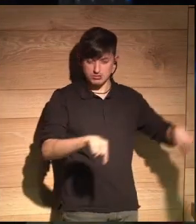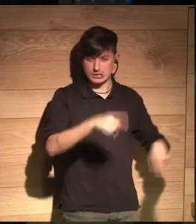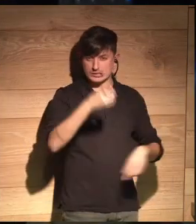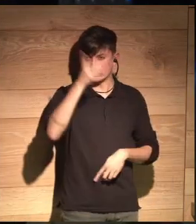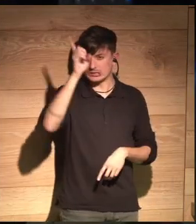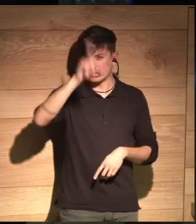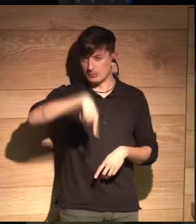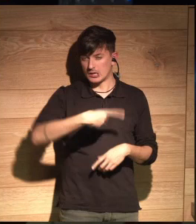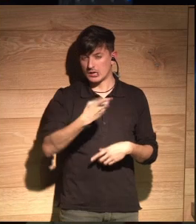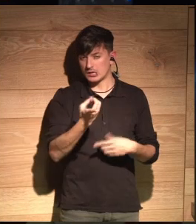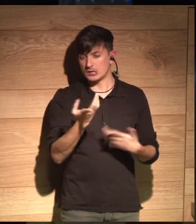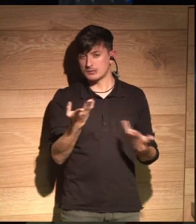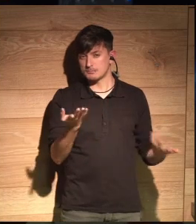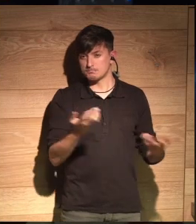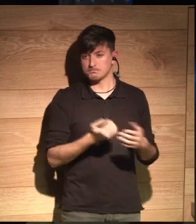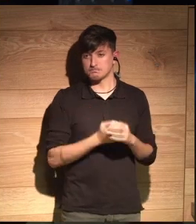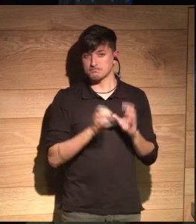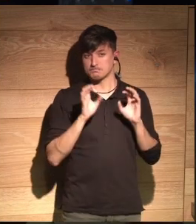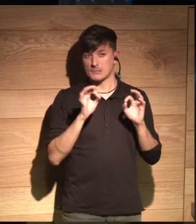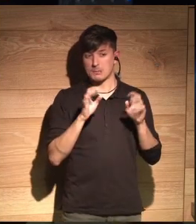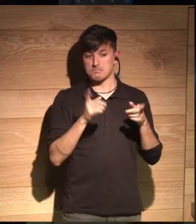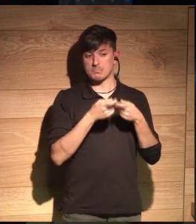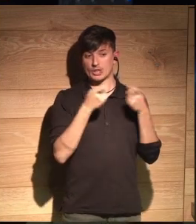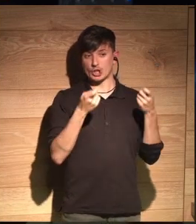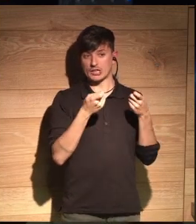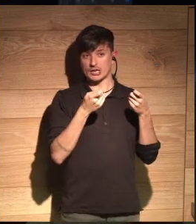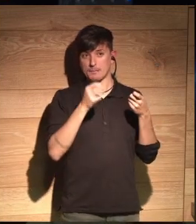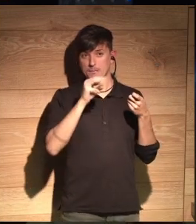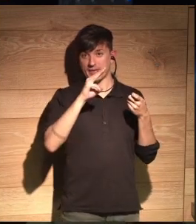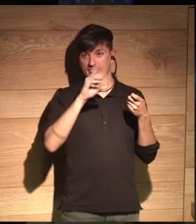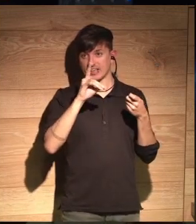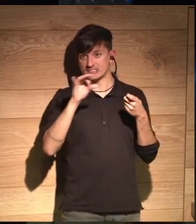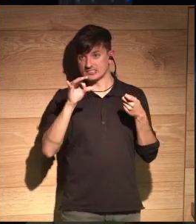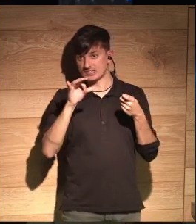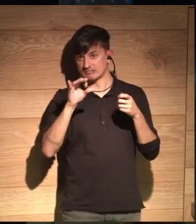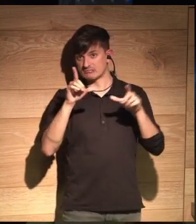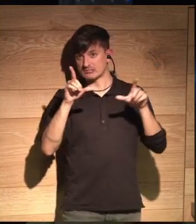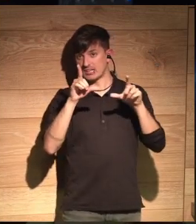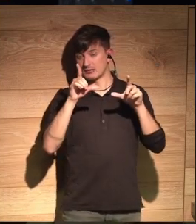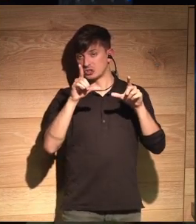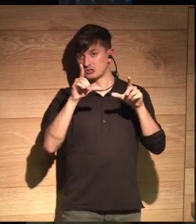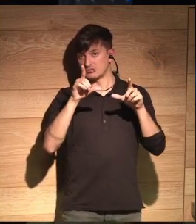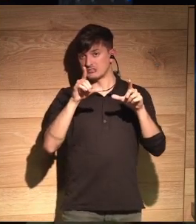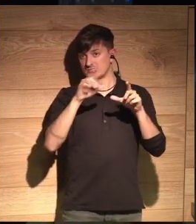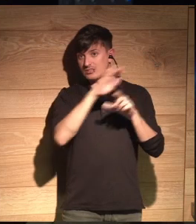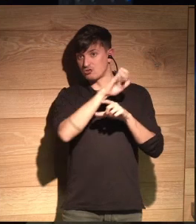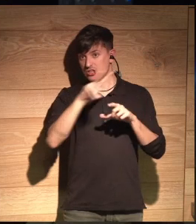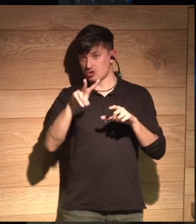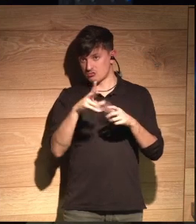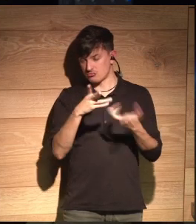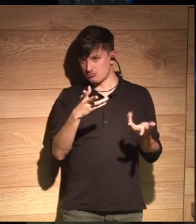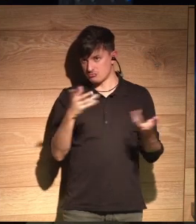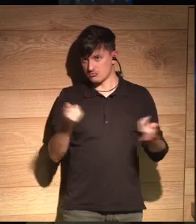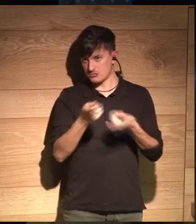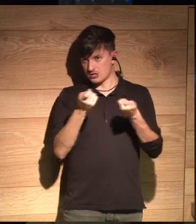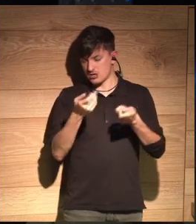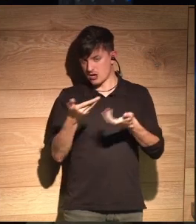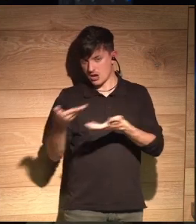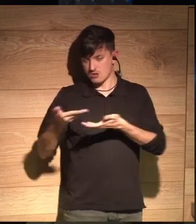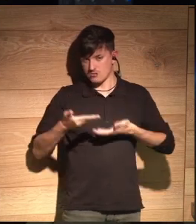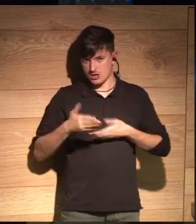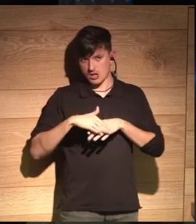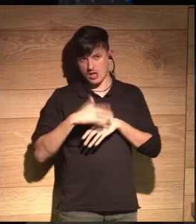esto también patrocina por pbs que es un canal en los eeuu que nos ha echado una mano y podemos ver como dónde están los problemas